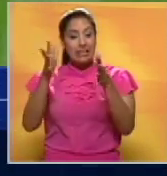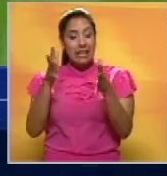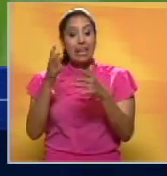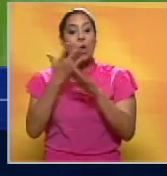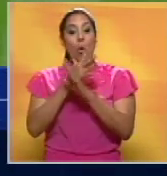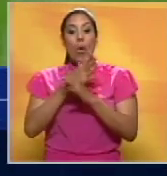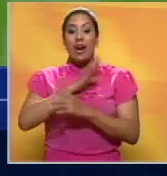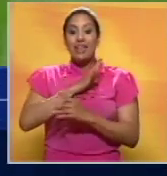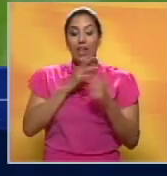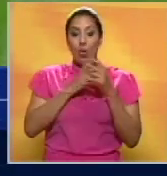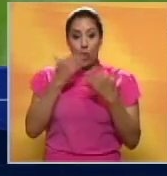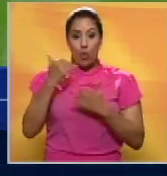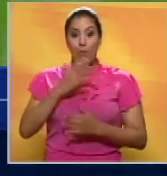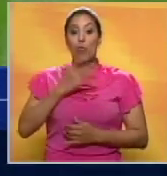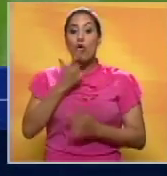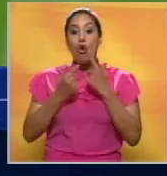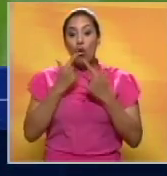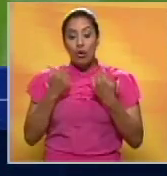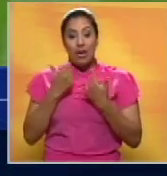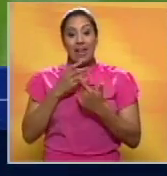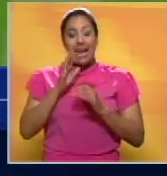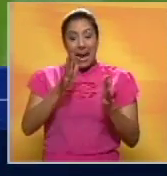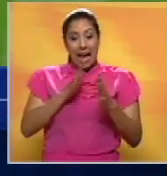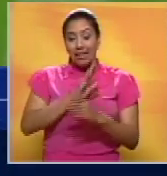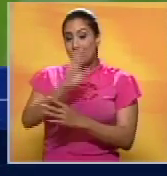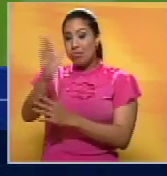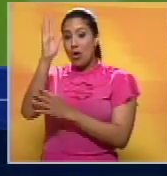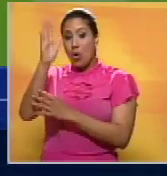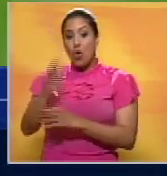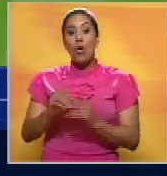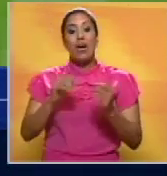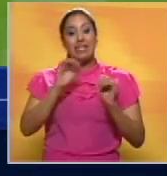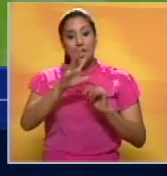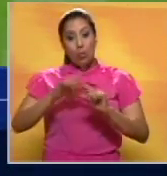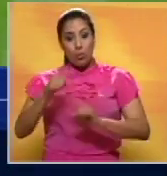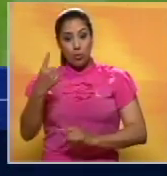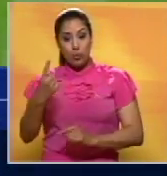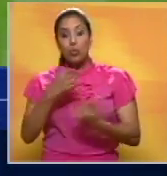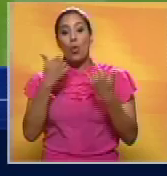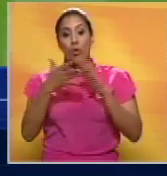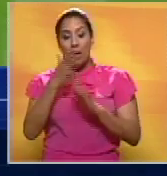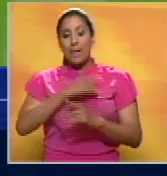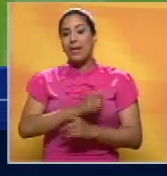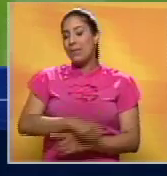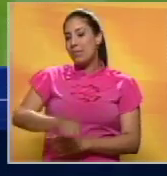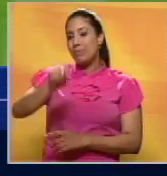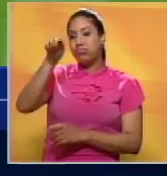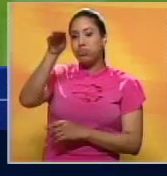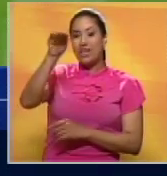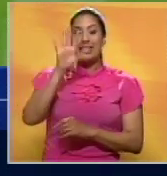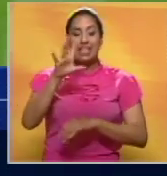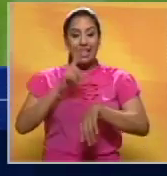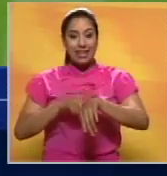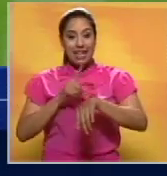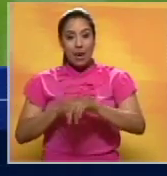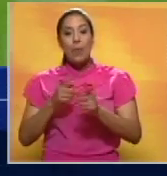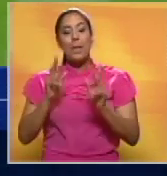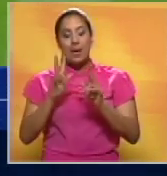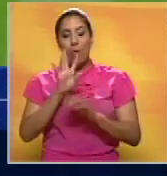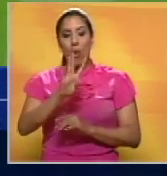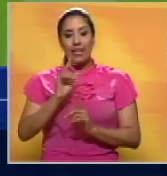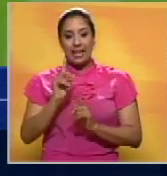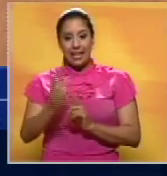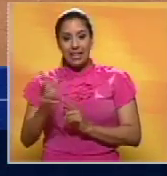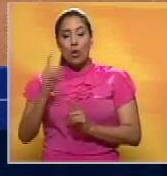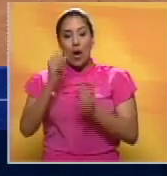temporada en el juego que su equipo, los Rockies de Colorado, ganaron ante los Mellizos de Minnesota. El nativo de San Félix vio acción por espacio de 5 innings en los que permitió 4